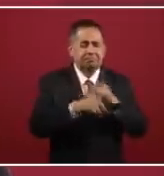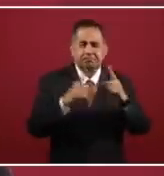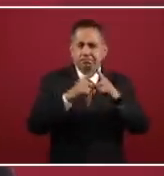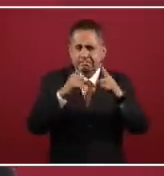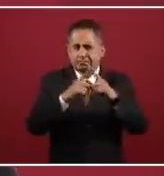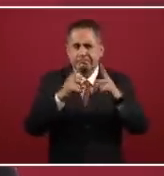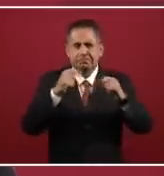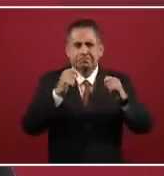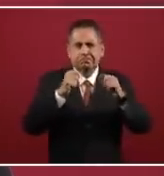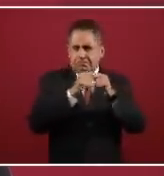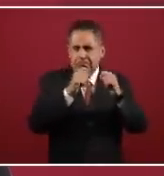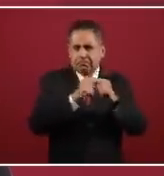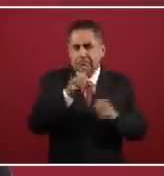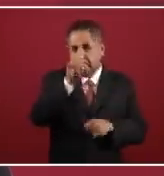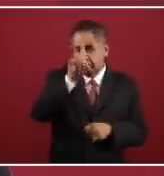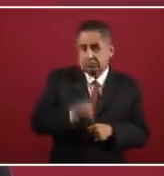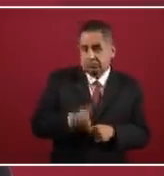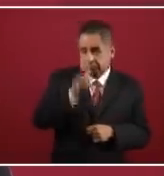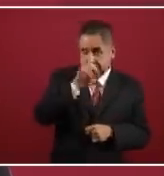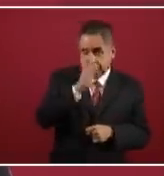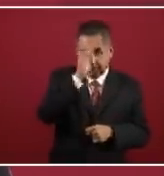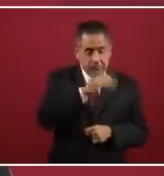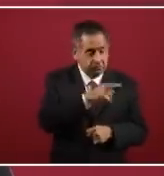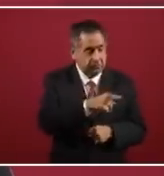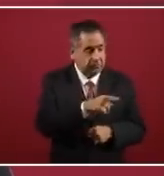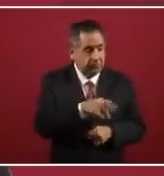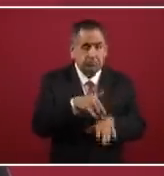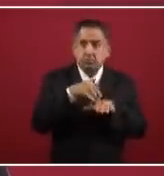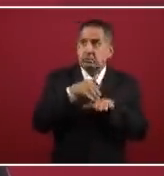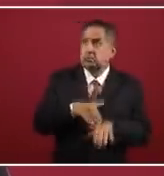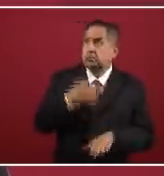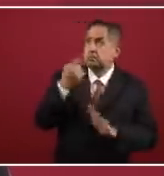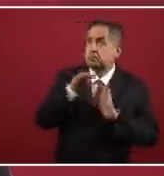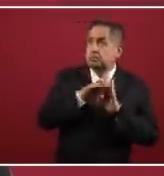templos y no aplicar los mandamientos.